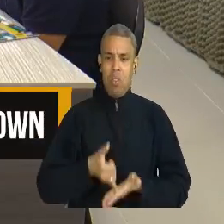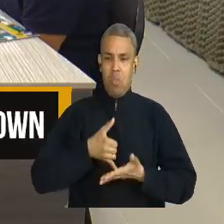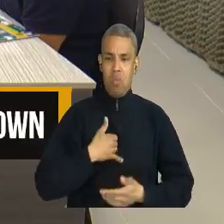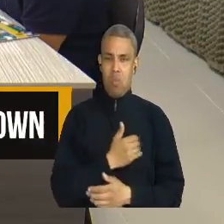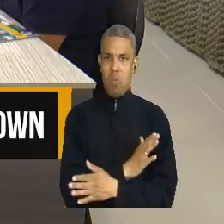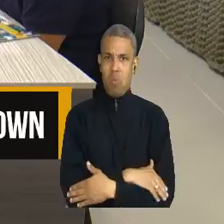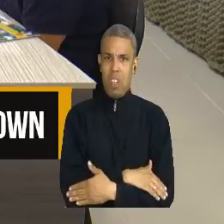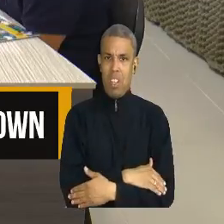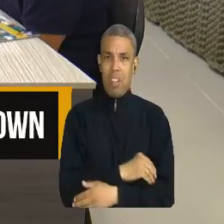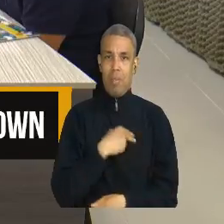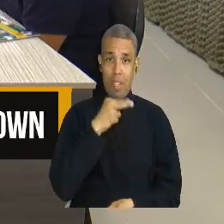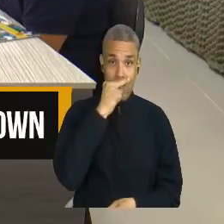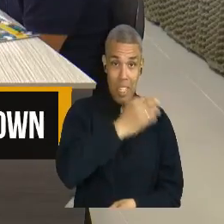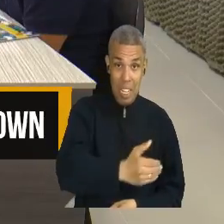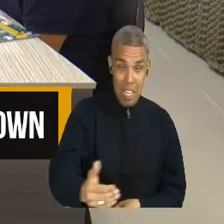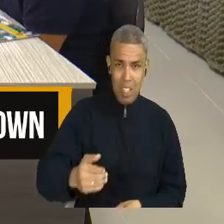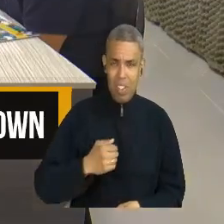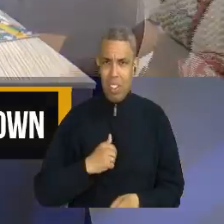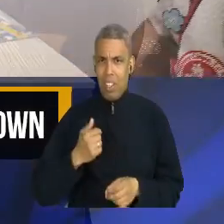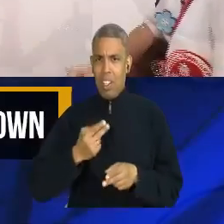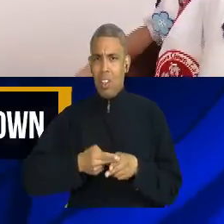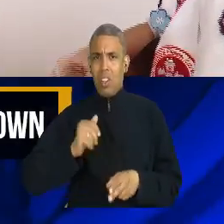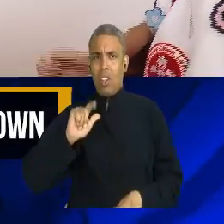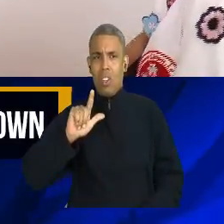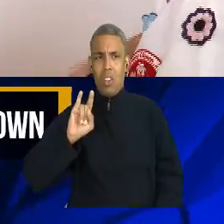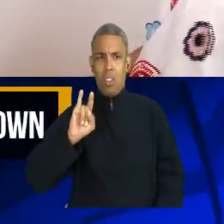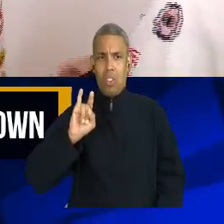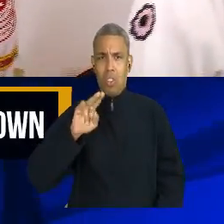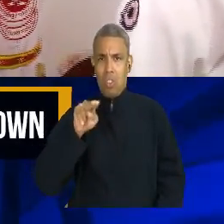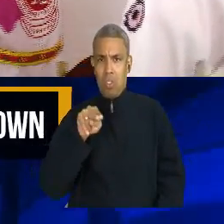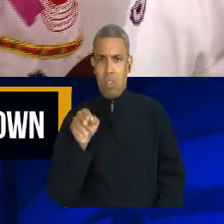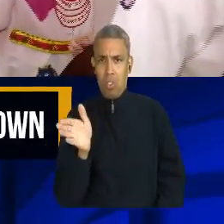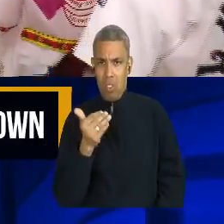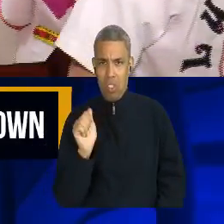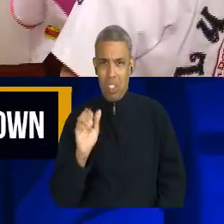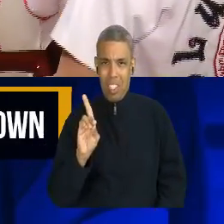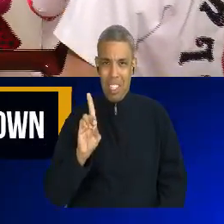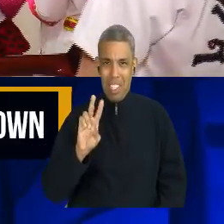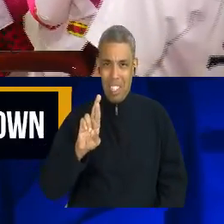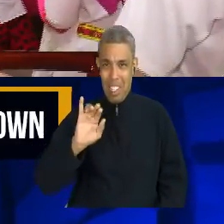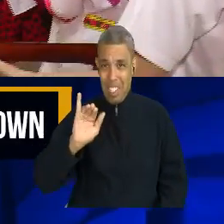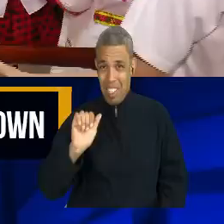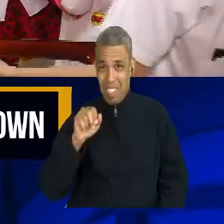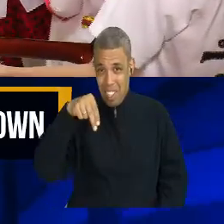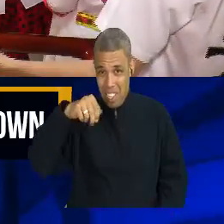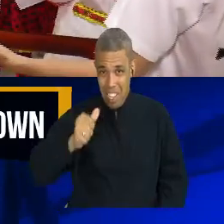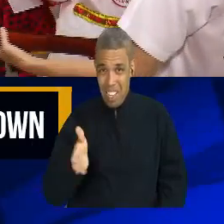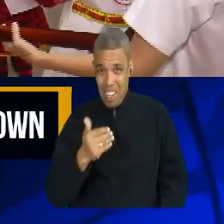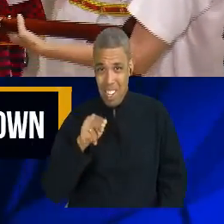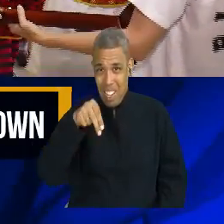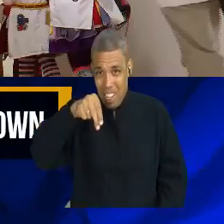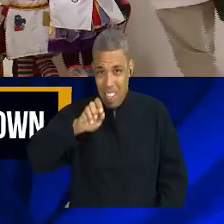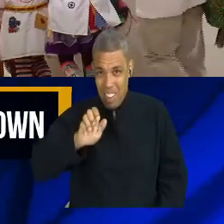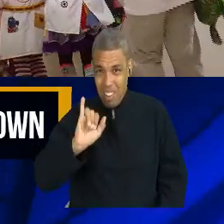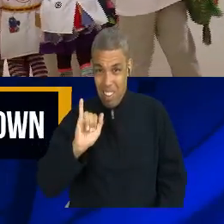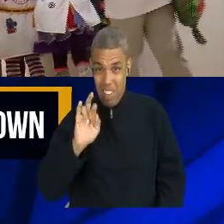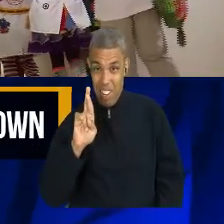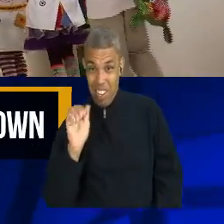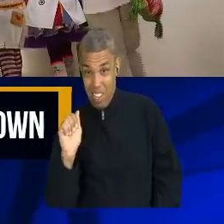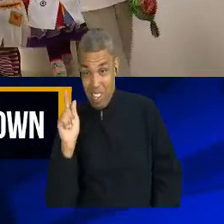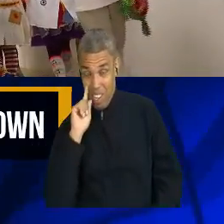categoría infantil, Luz Adriana Neira se acaba de ganar el premio y pues también no tenemos otros premios que ya nos han dado, pero este ha sido